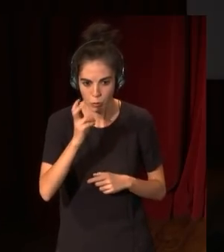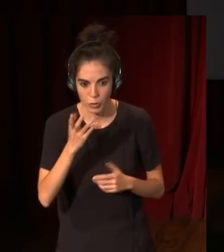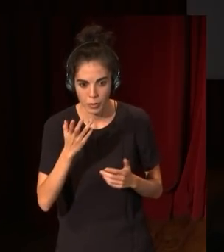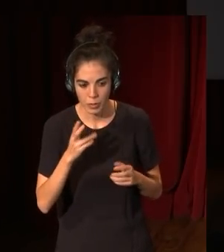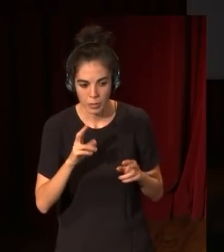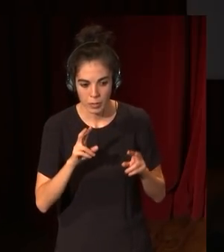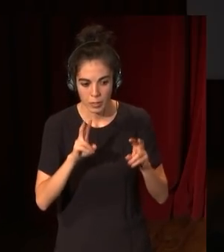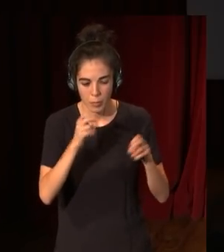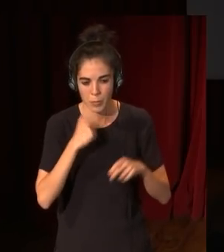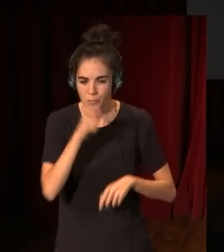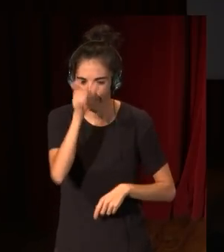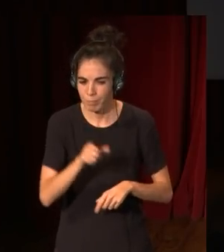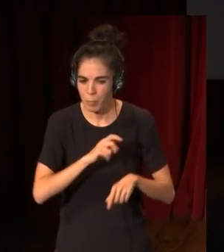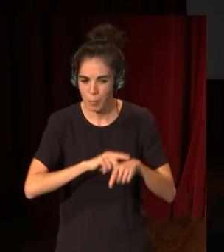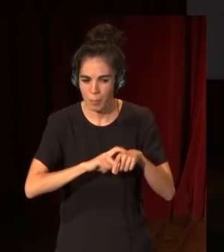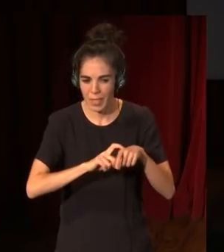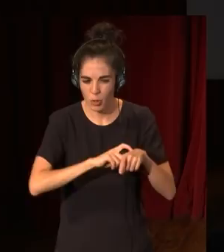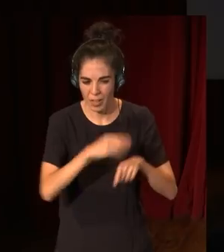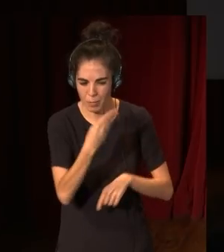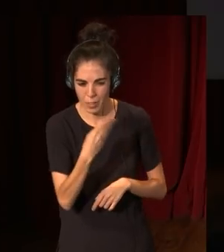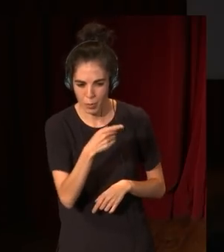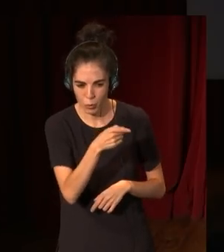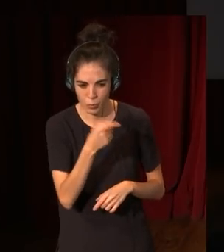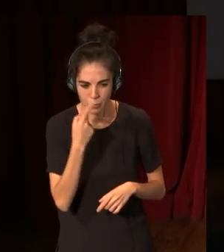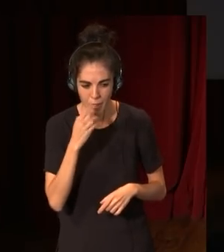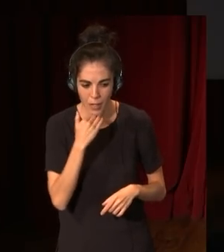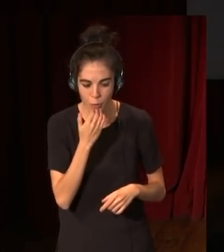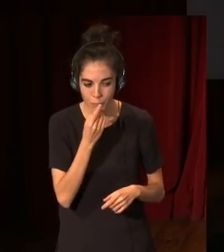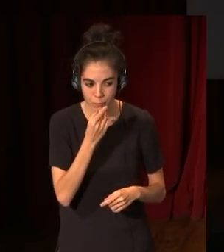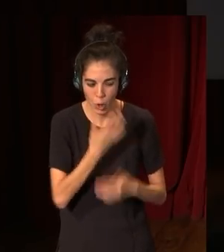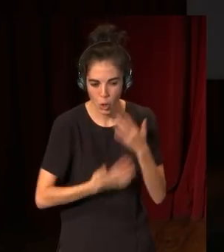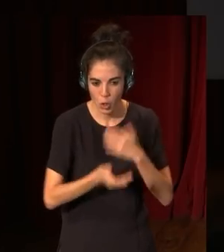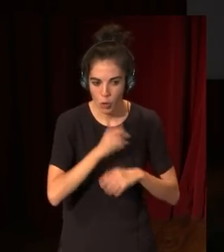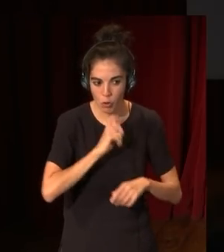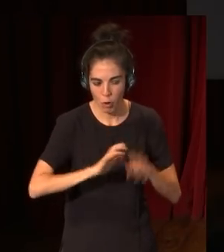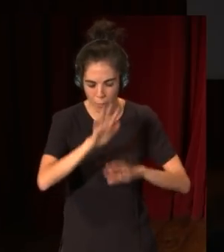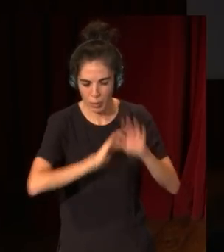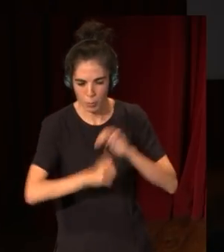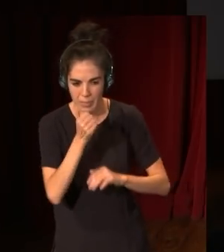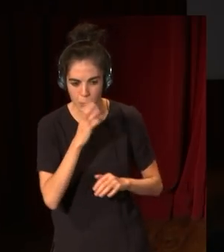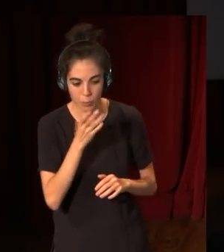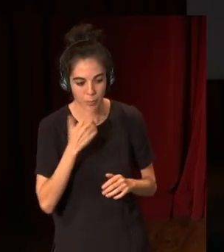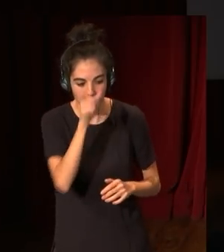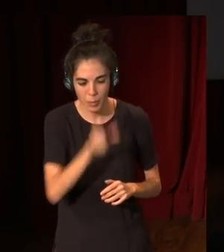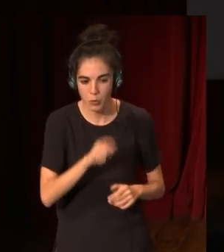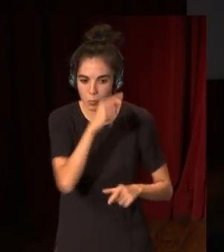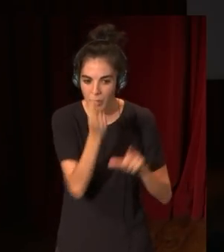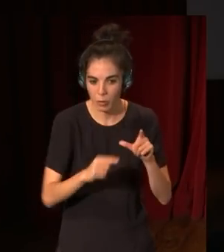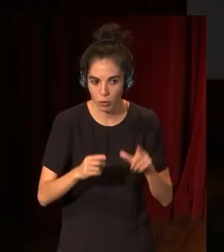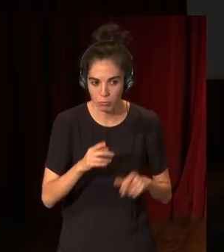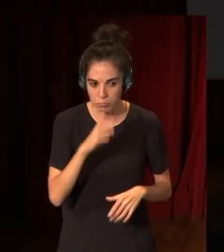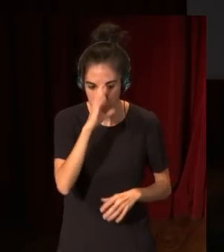personalidad de bermejo adquiera unos tintes más complejos aún es evidente que bermejo es un pintor básicamente